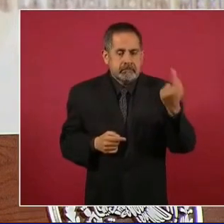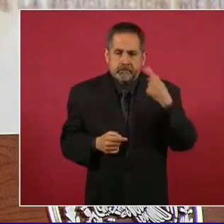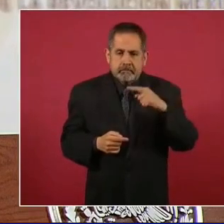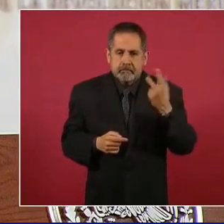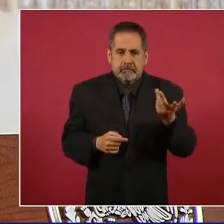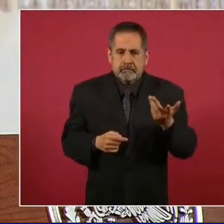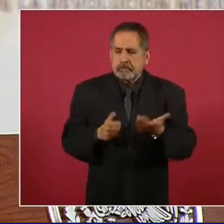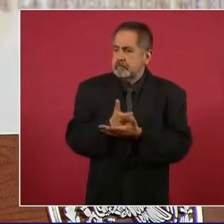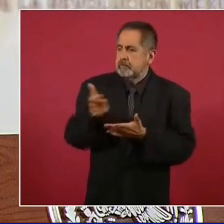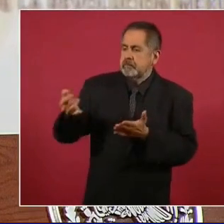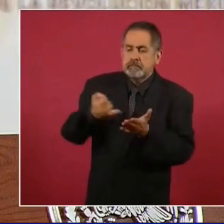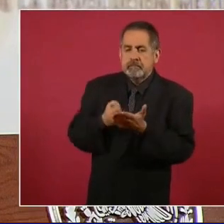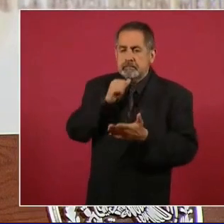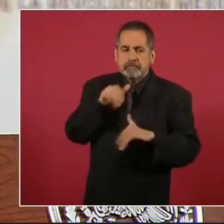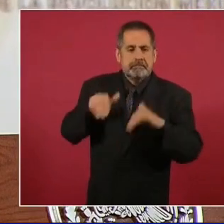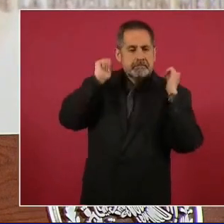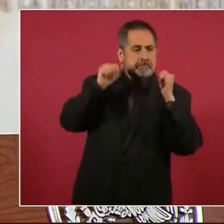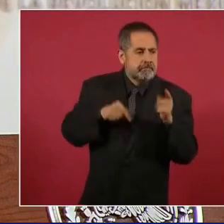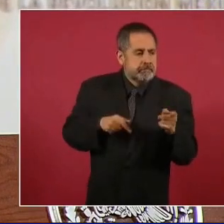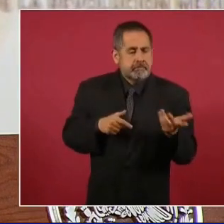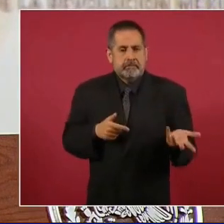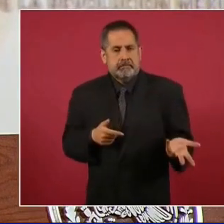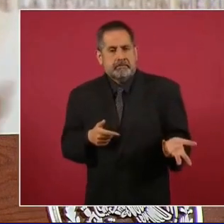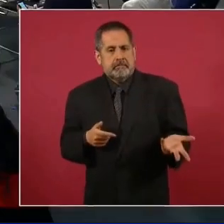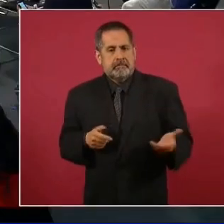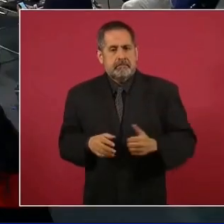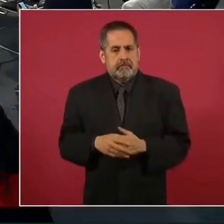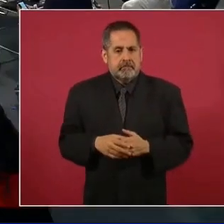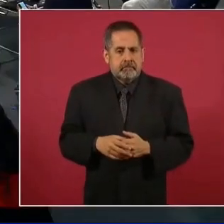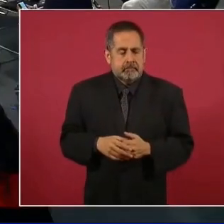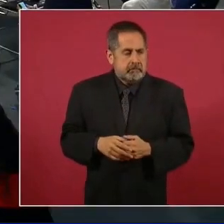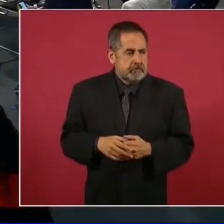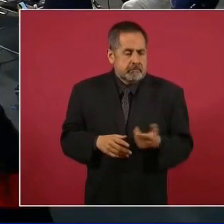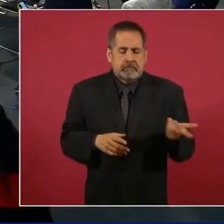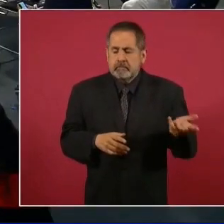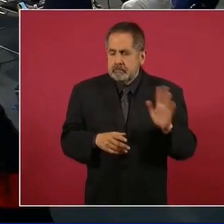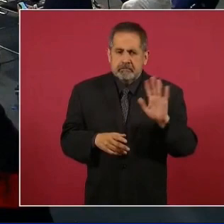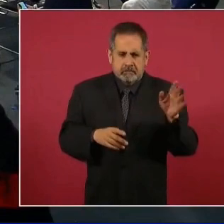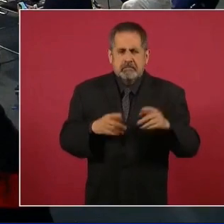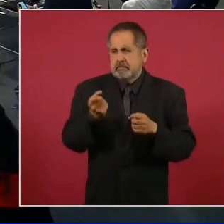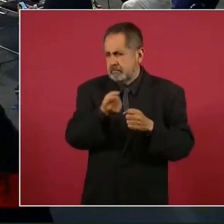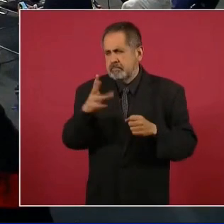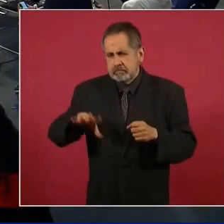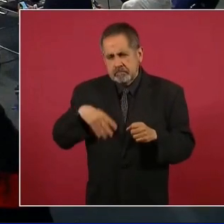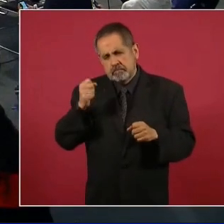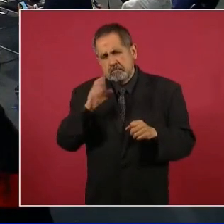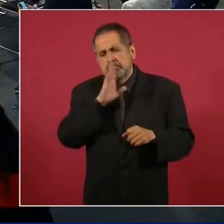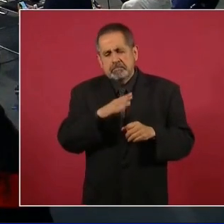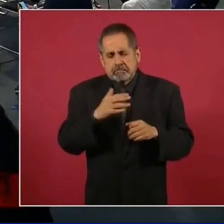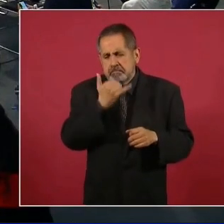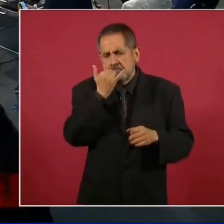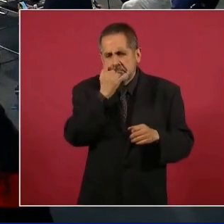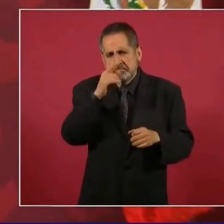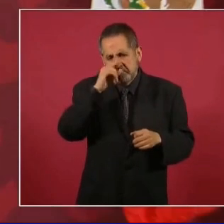para no pagar los impuestos. No dudo de que haya abusos,